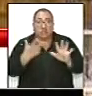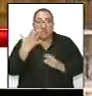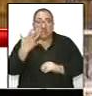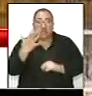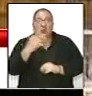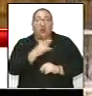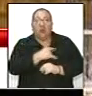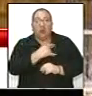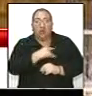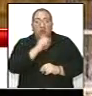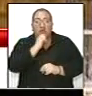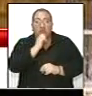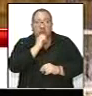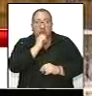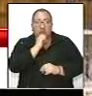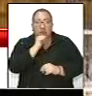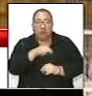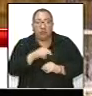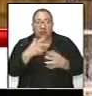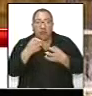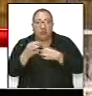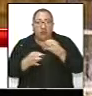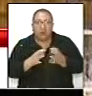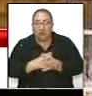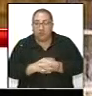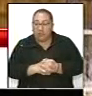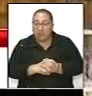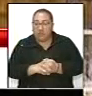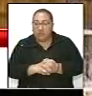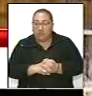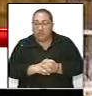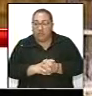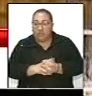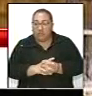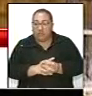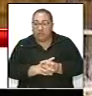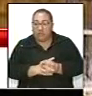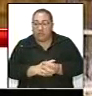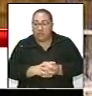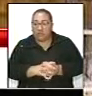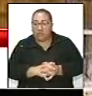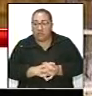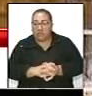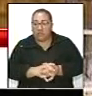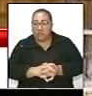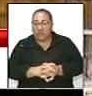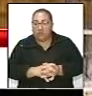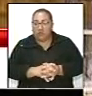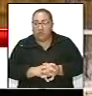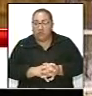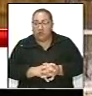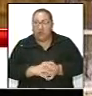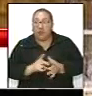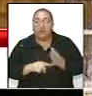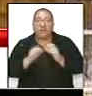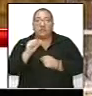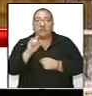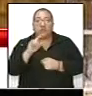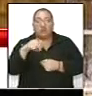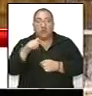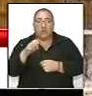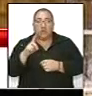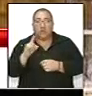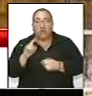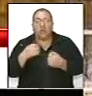universidades privadas, ¿no? Esto lo quería mencionar, digamos, como un indicador de el hecho de que SUNEDU está tratando de